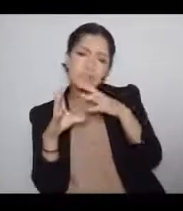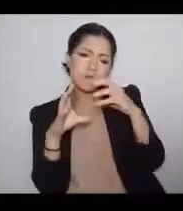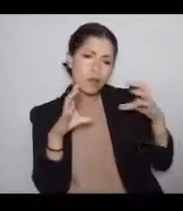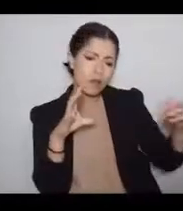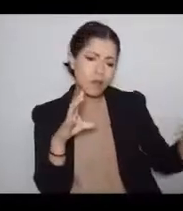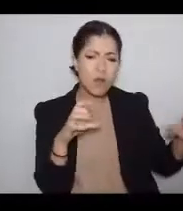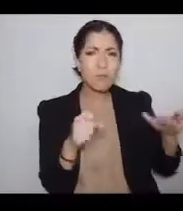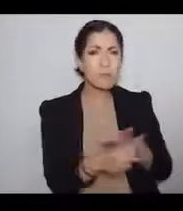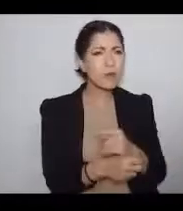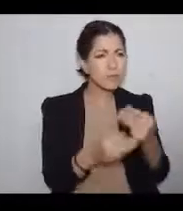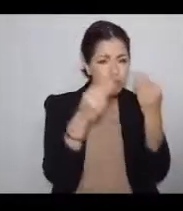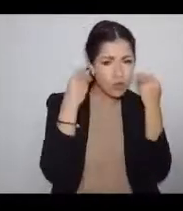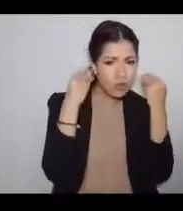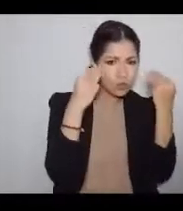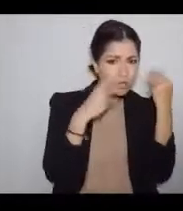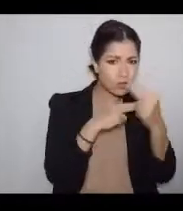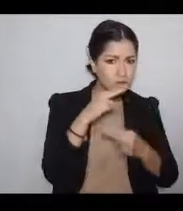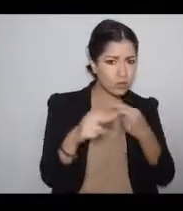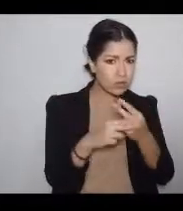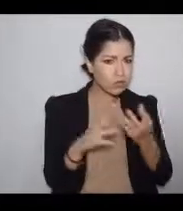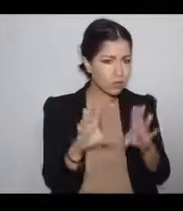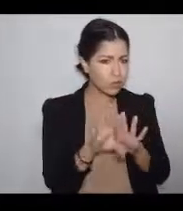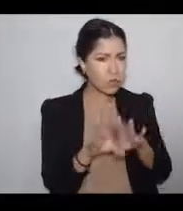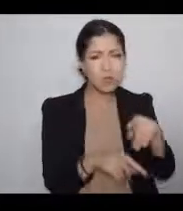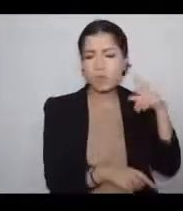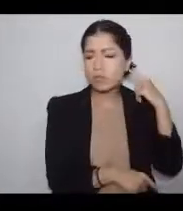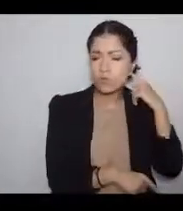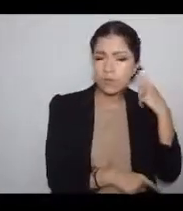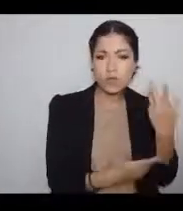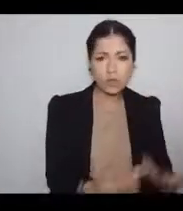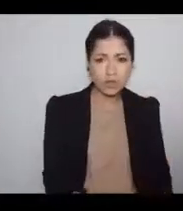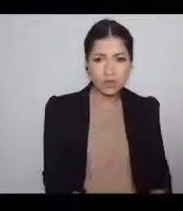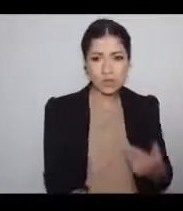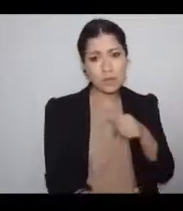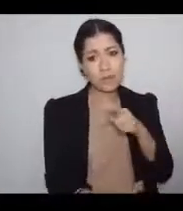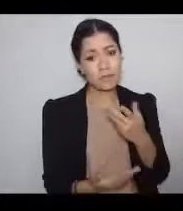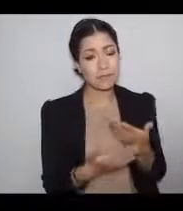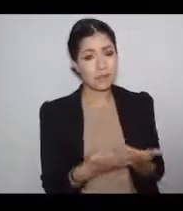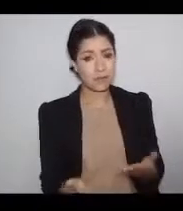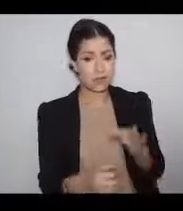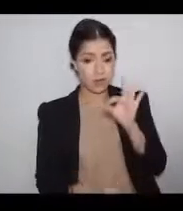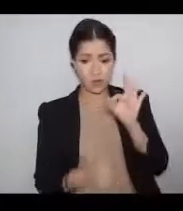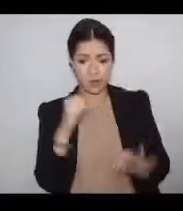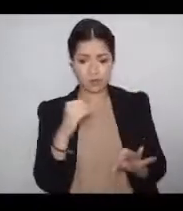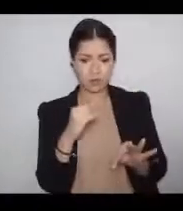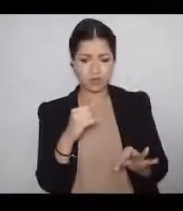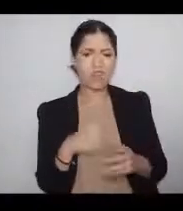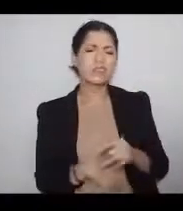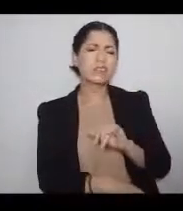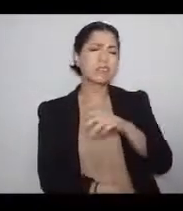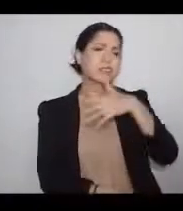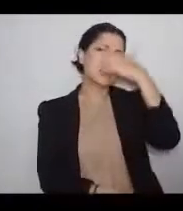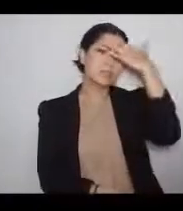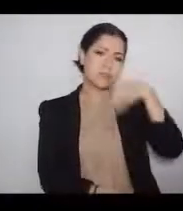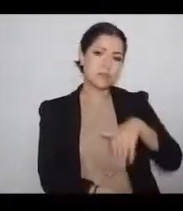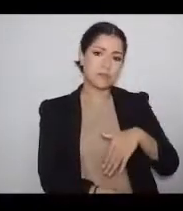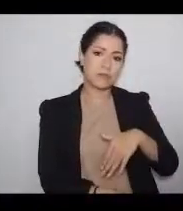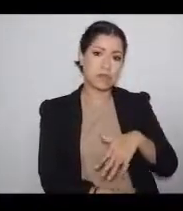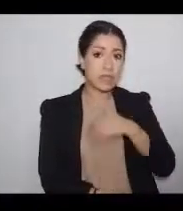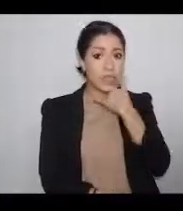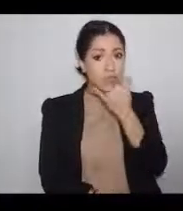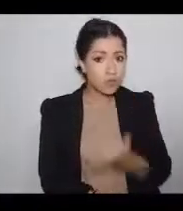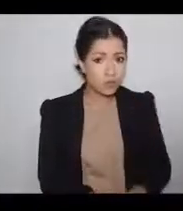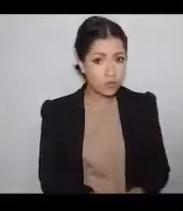suena la música del universo? Había más planetas, pero nadie lo sabía. Usted veía los sólidos, es una alucina, metió una pirámide dentro de un... ¡Ya sabemos! ¡Se